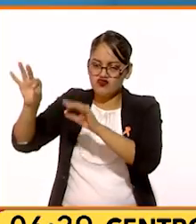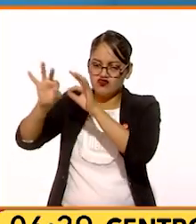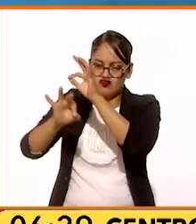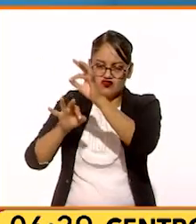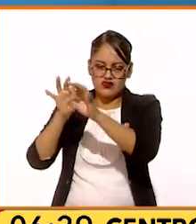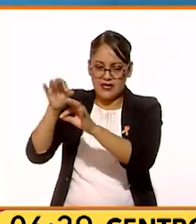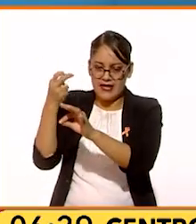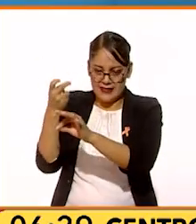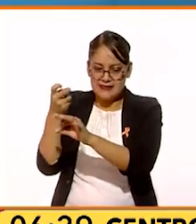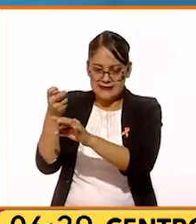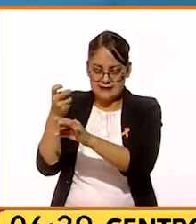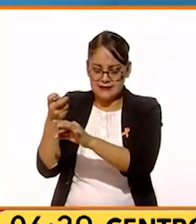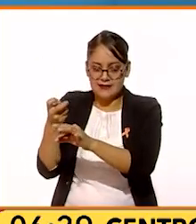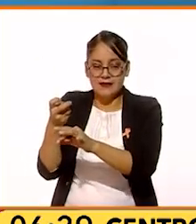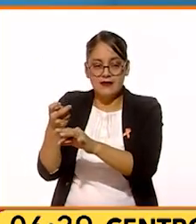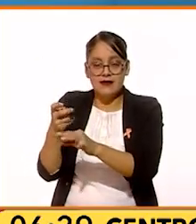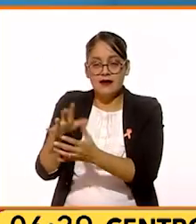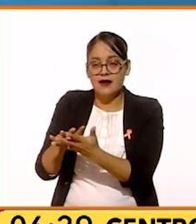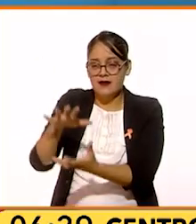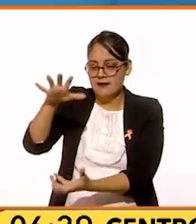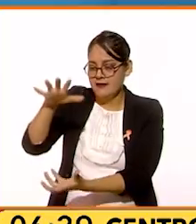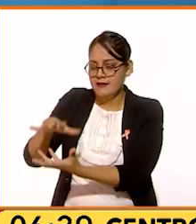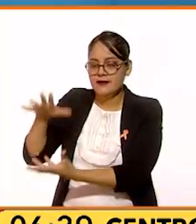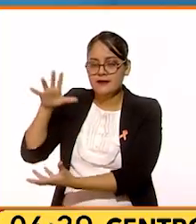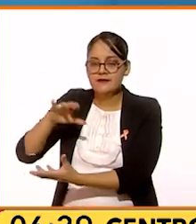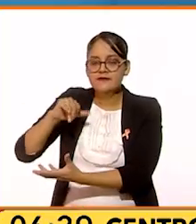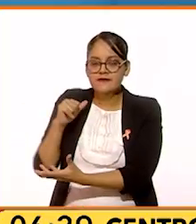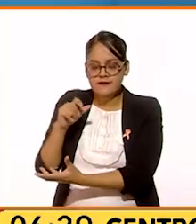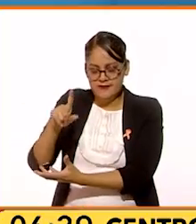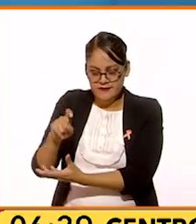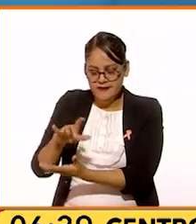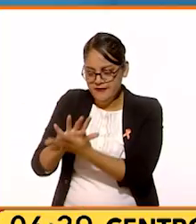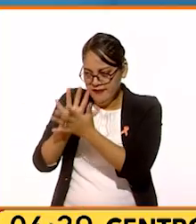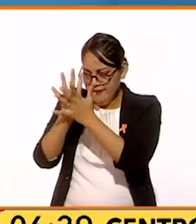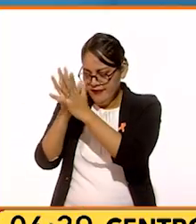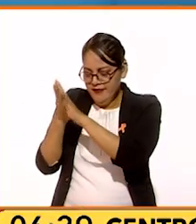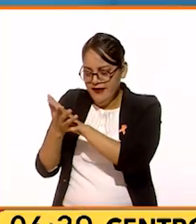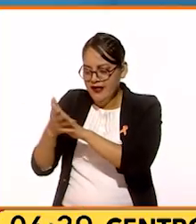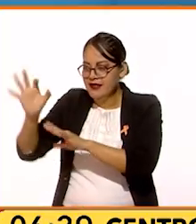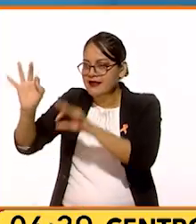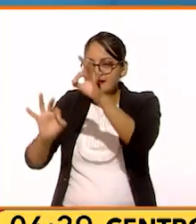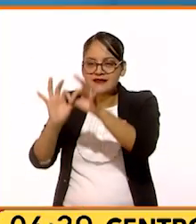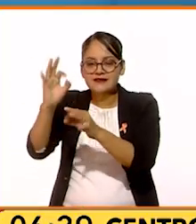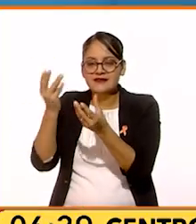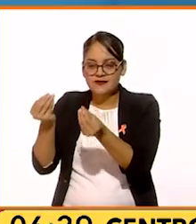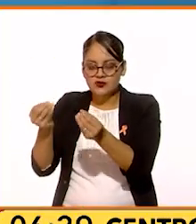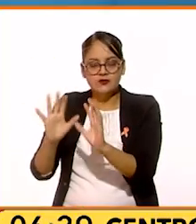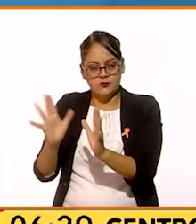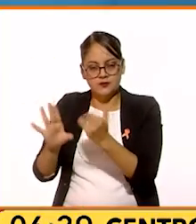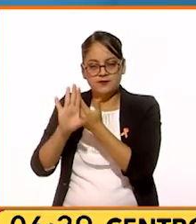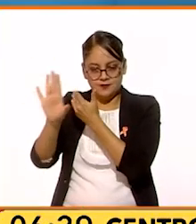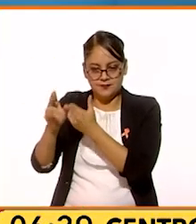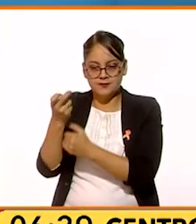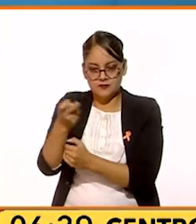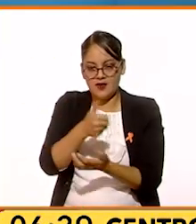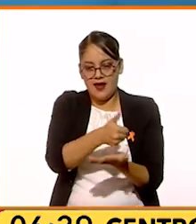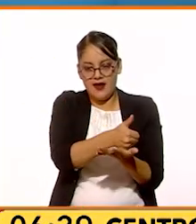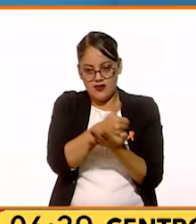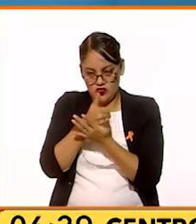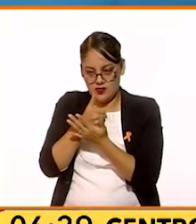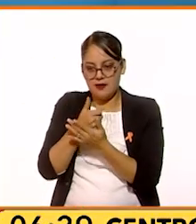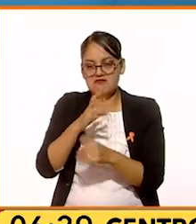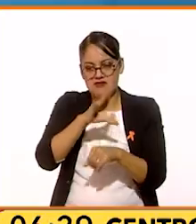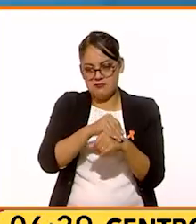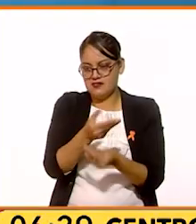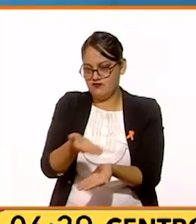este tipo de recipientes que almacenan agua y que pueden convertirse en criaderos. Y finalmente también